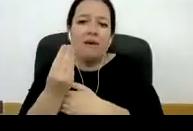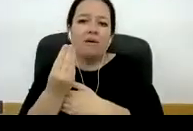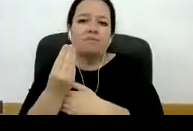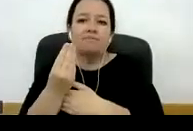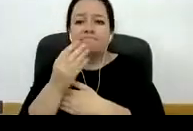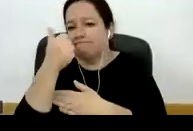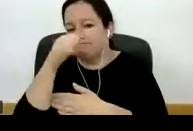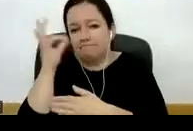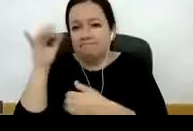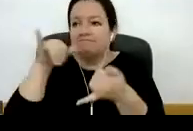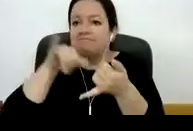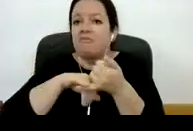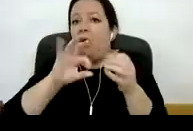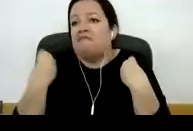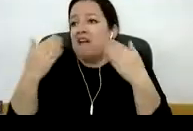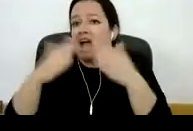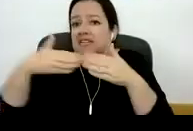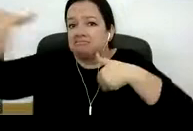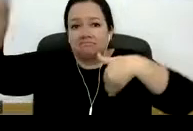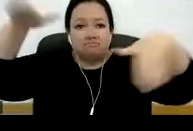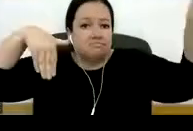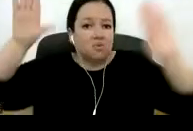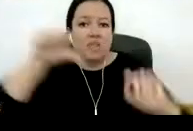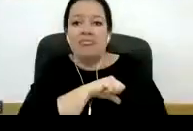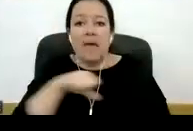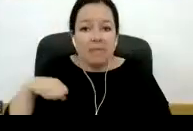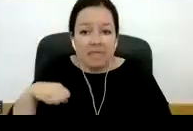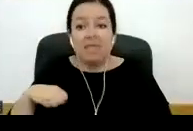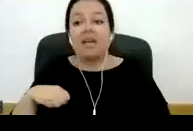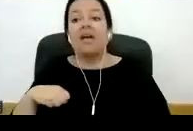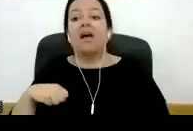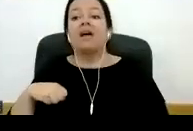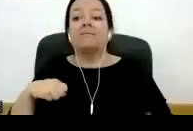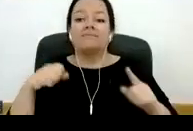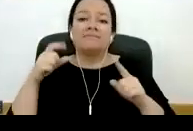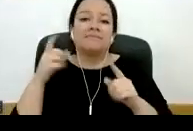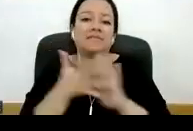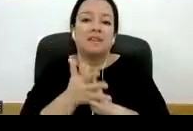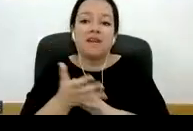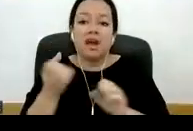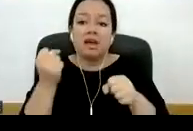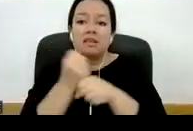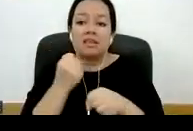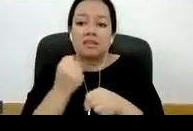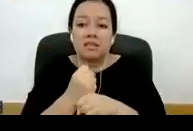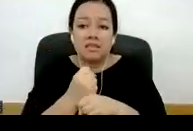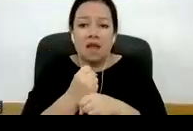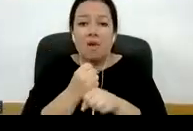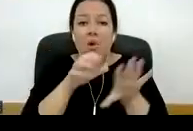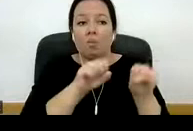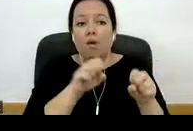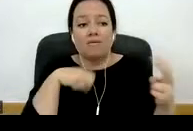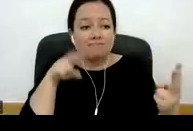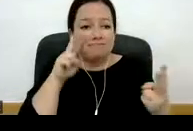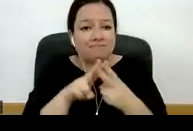y las hijas marchan de las casas para hacer su vida, y en algunas ocasiones el trabajo impide pues,